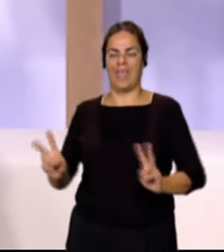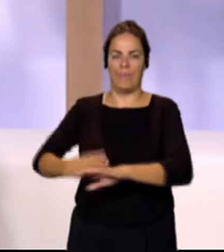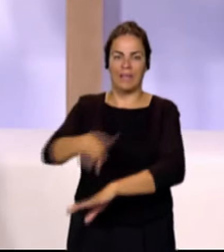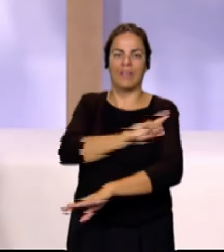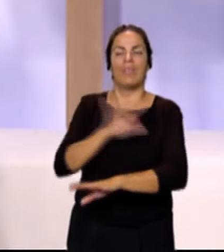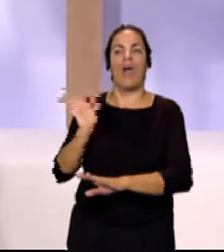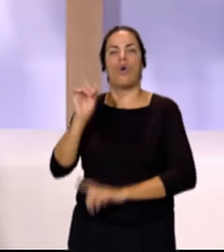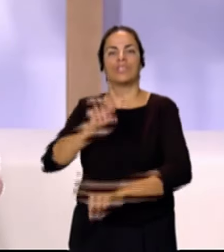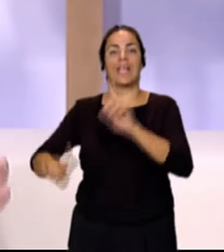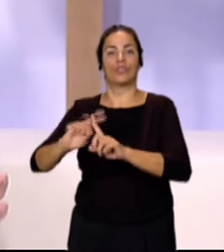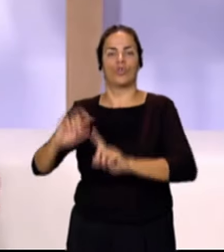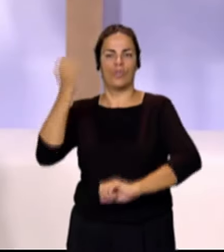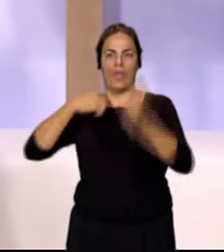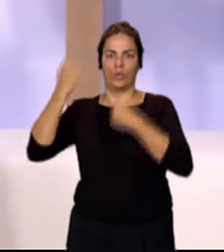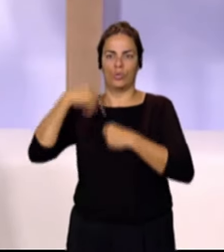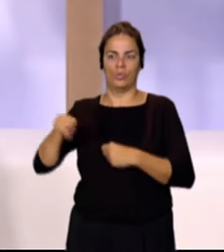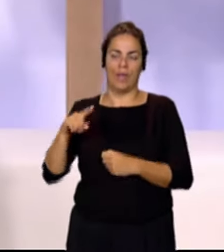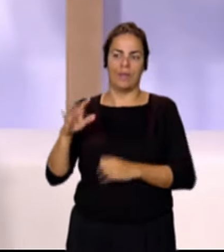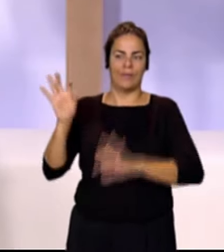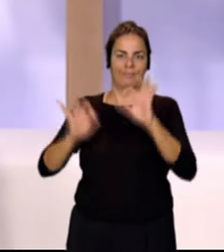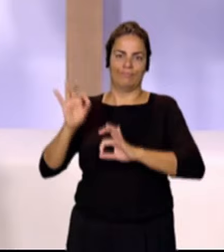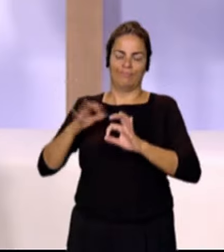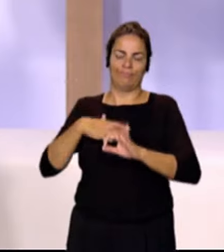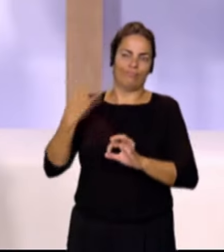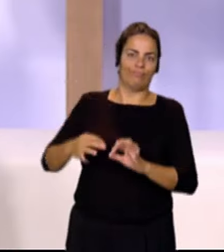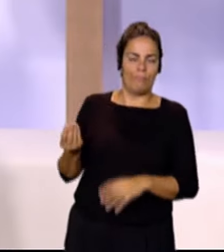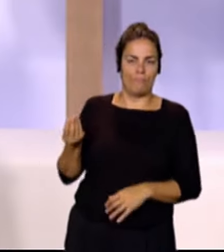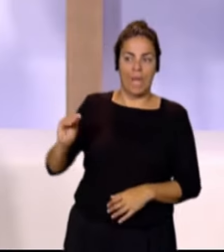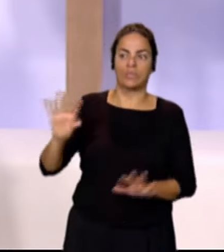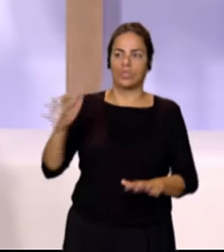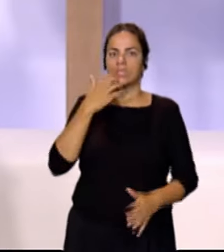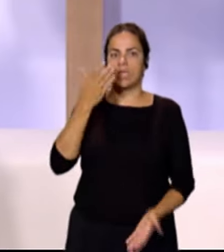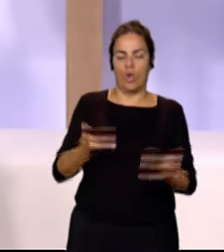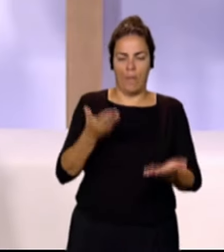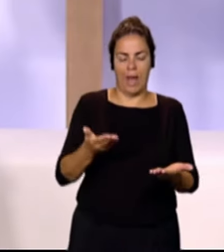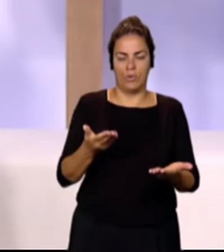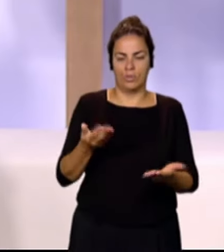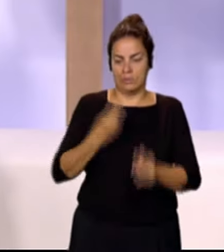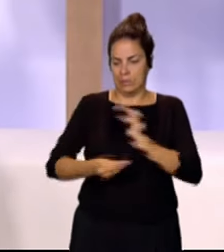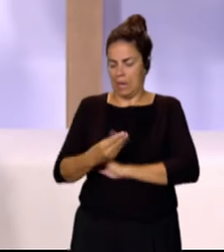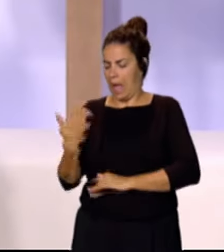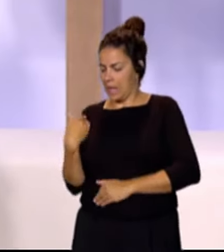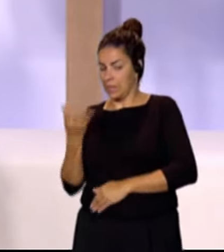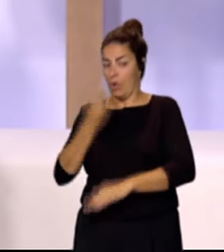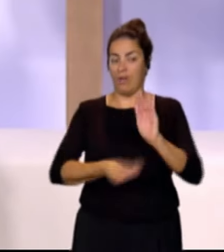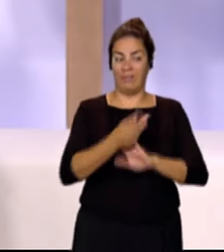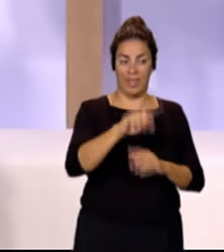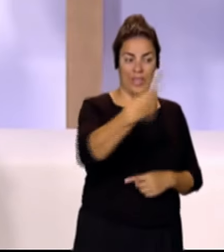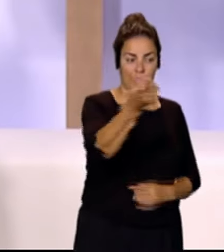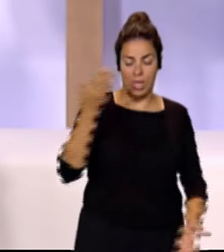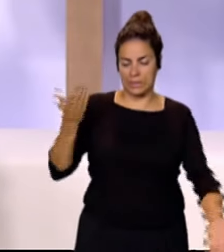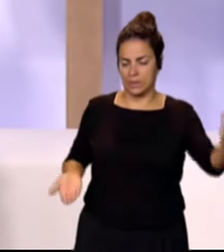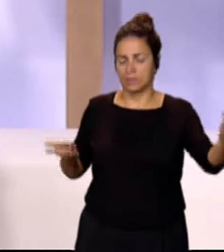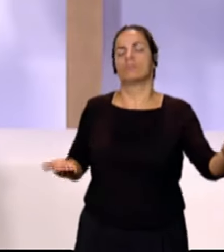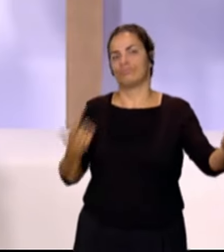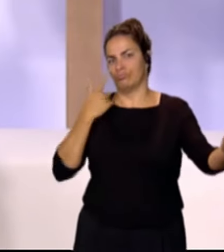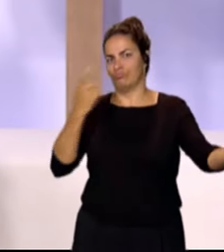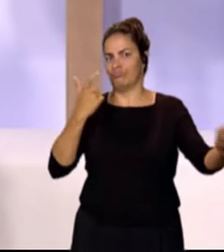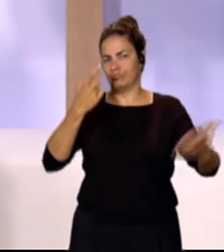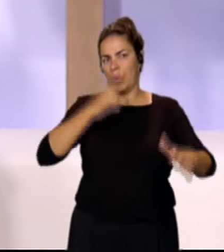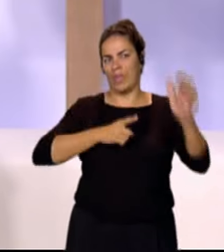evidentemente Comparado con nacidos un poco antes o nacidos un poco después realmente se asocia un cambio importante a nivel del desarrollo